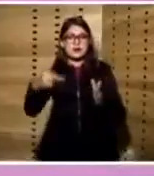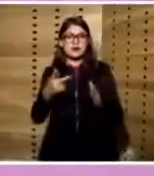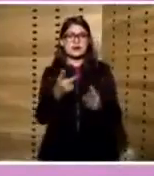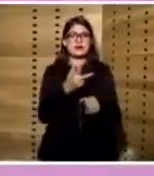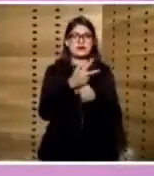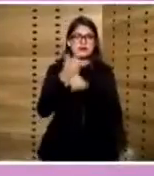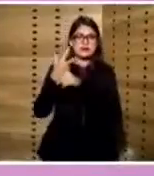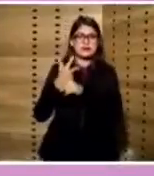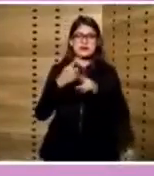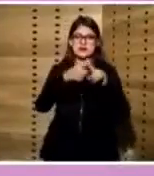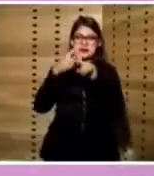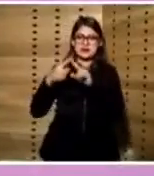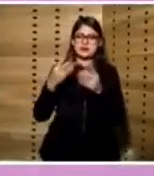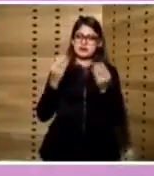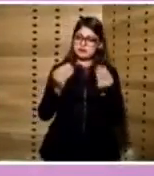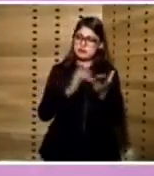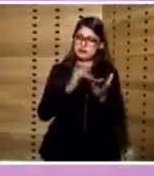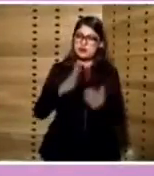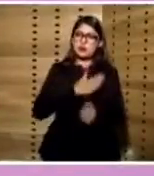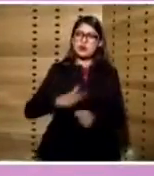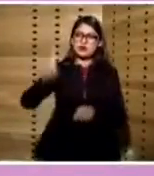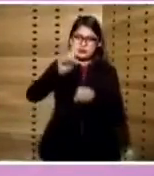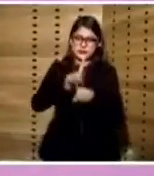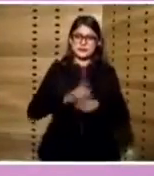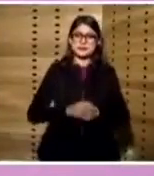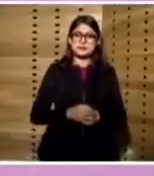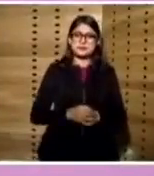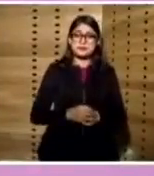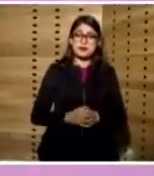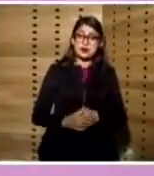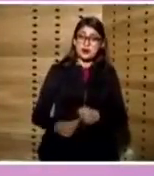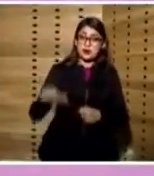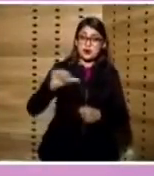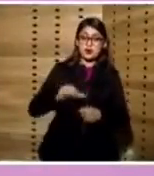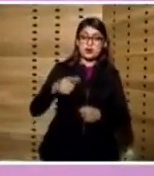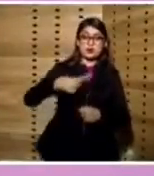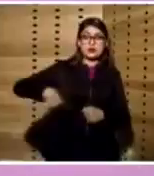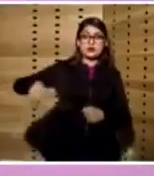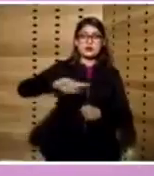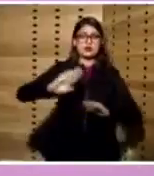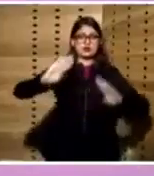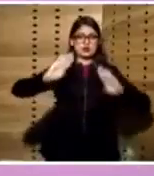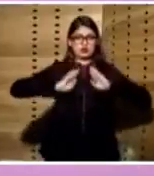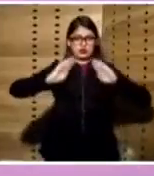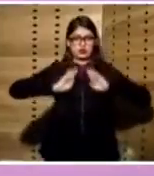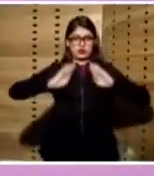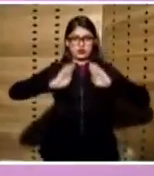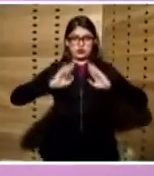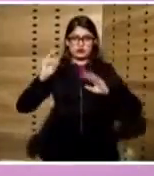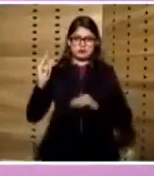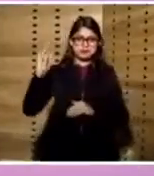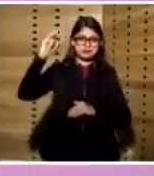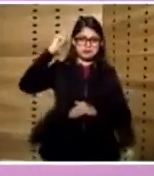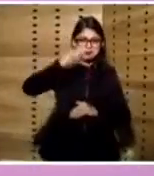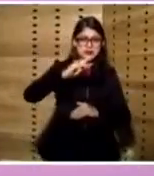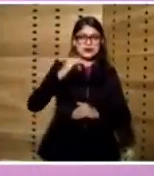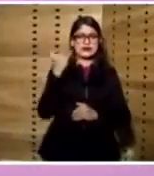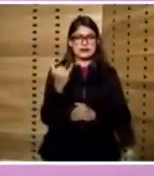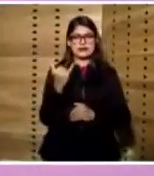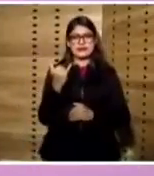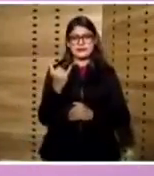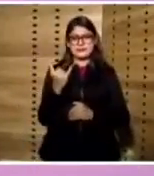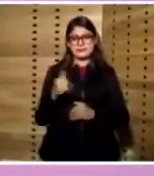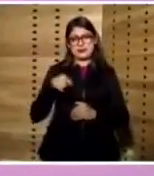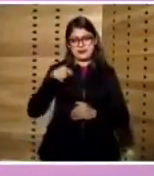a todos muy buenos días. Los soldados de tierra y aire de México, saludamos cordialmente a